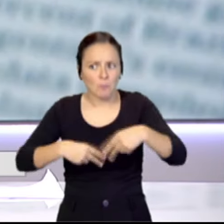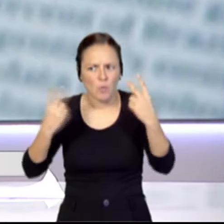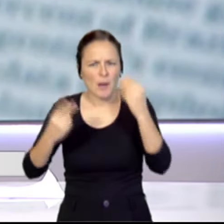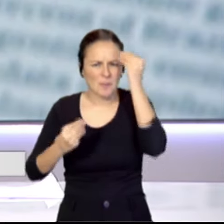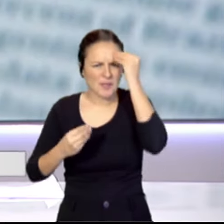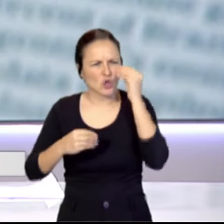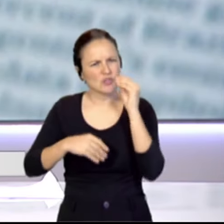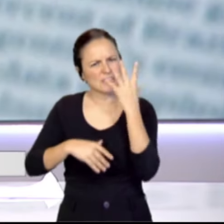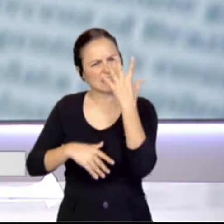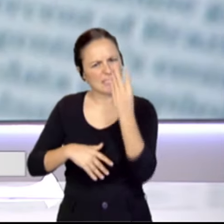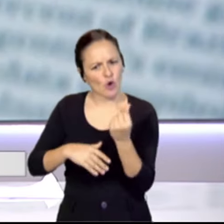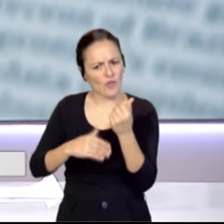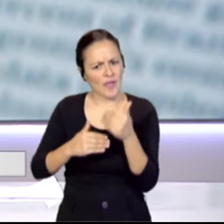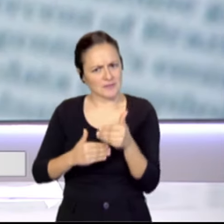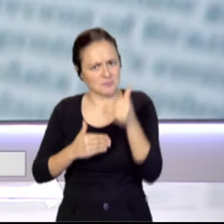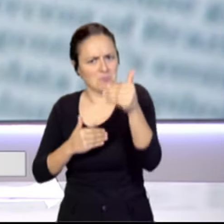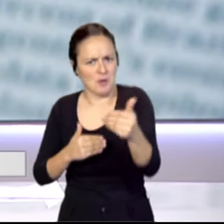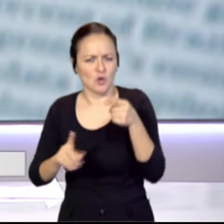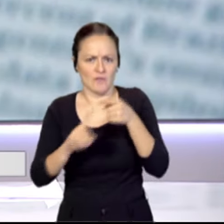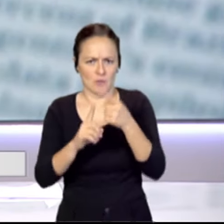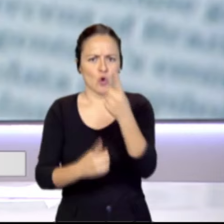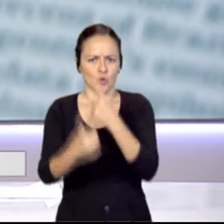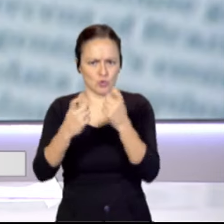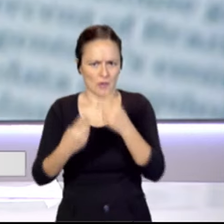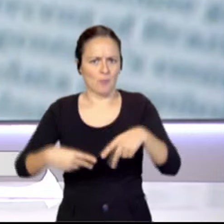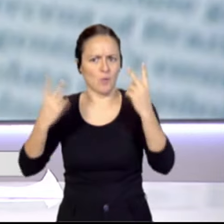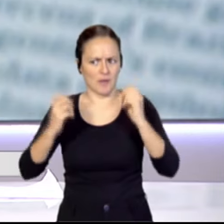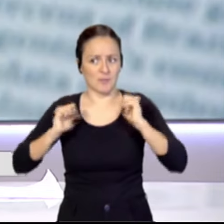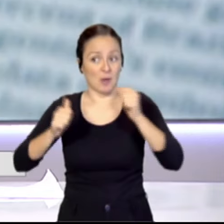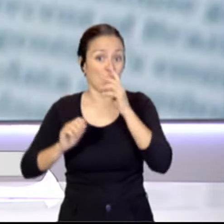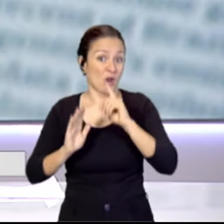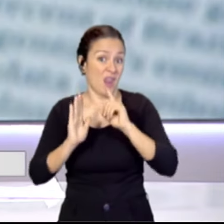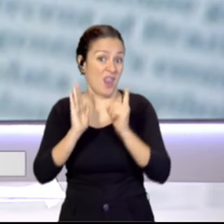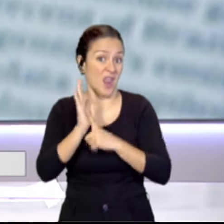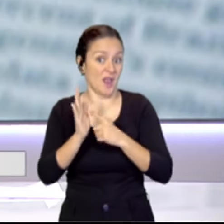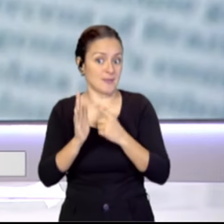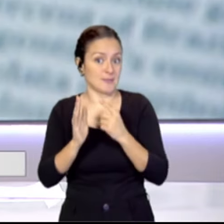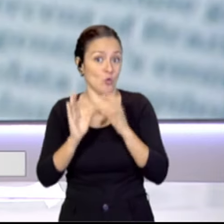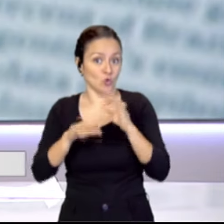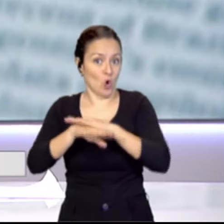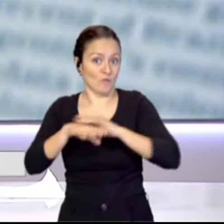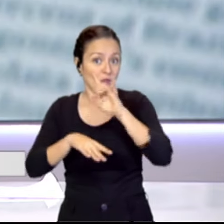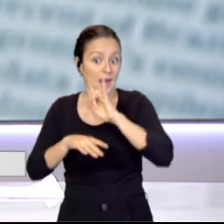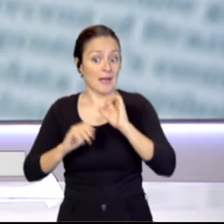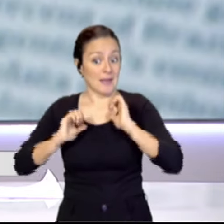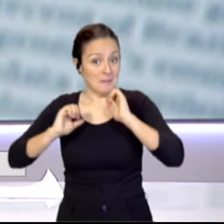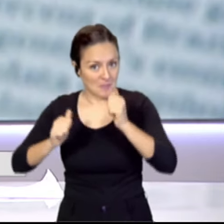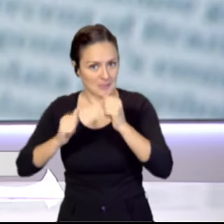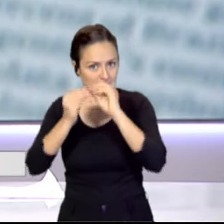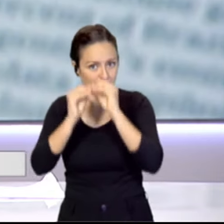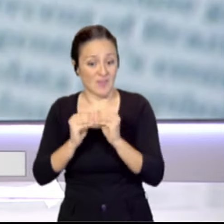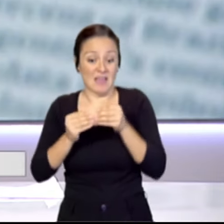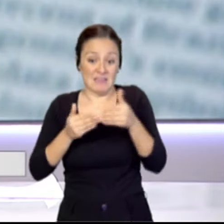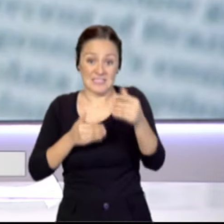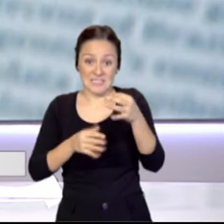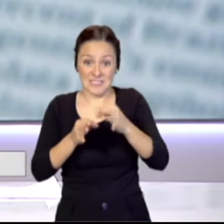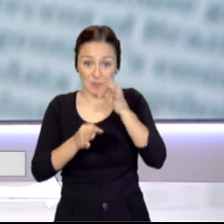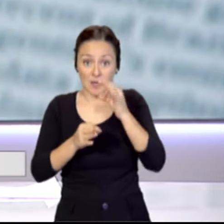ese periodo de consulta pública de una ley que está previsto según el gobierno que en septiembre llega al parlamento y que antes de final de año